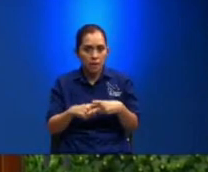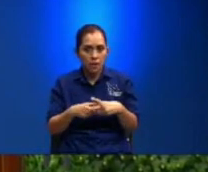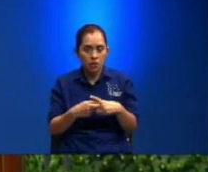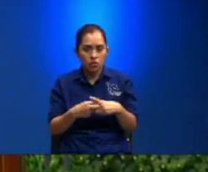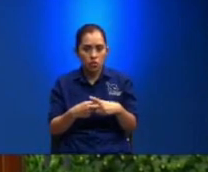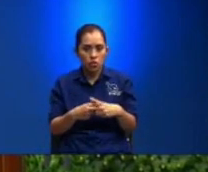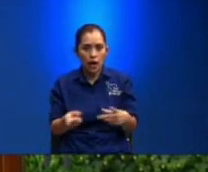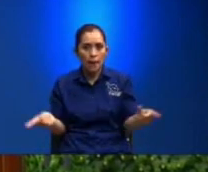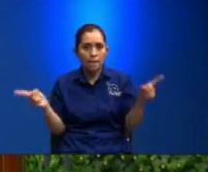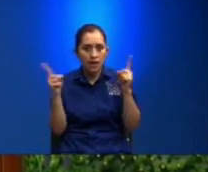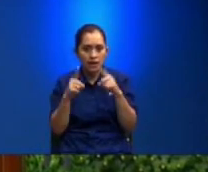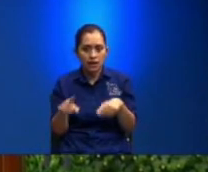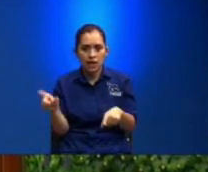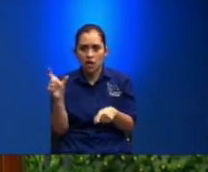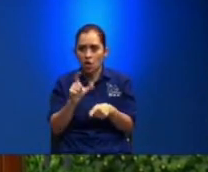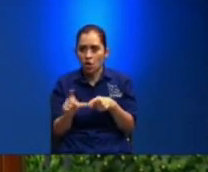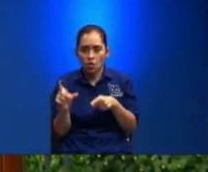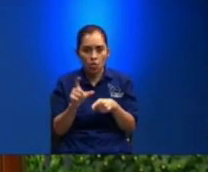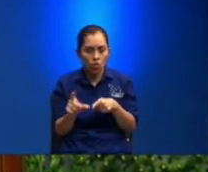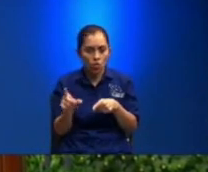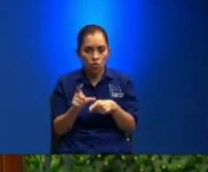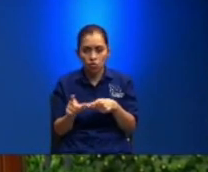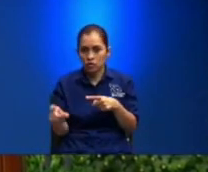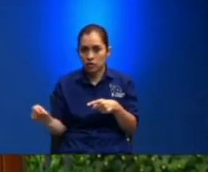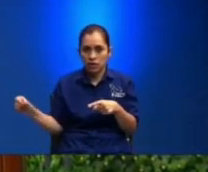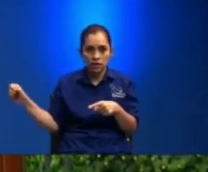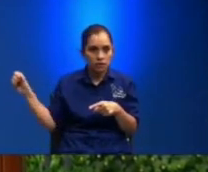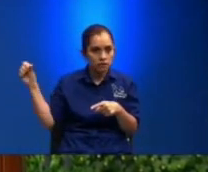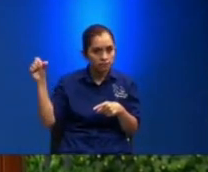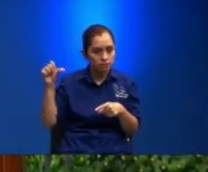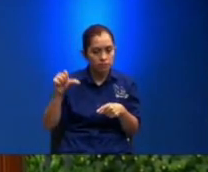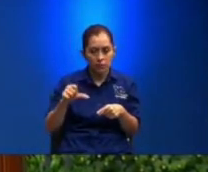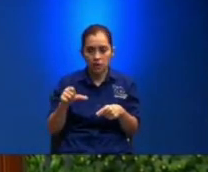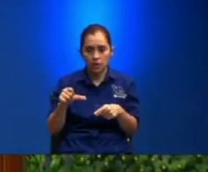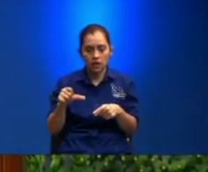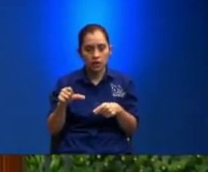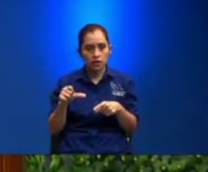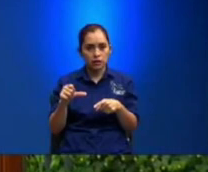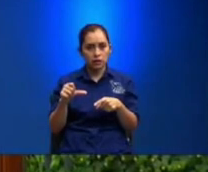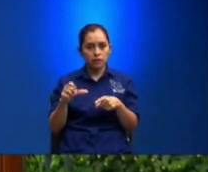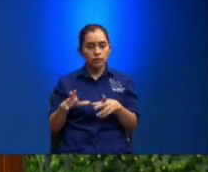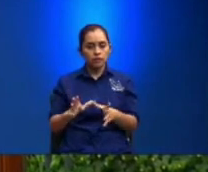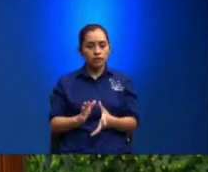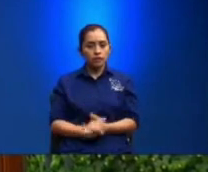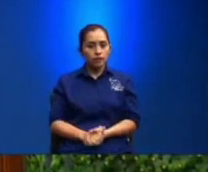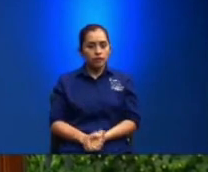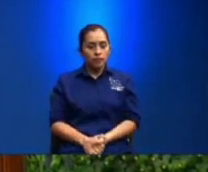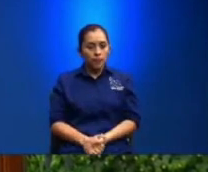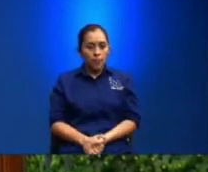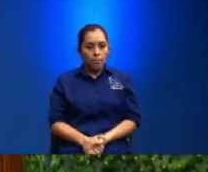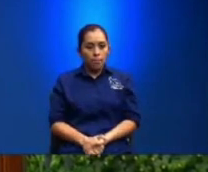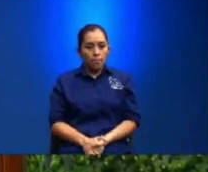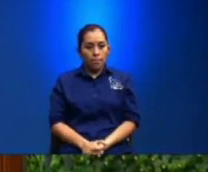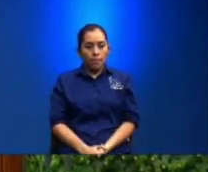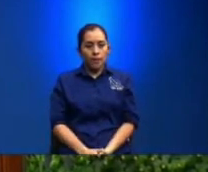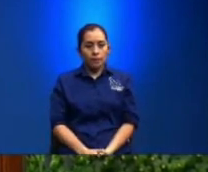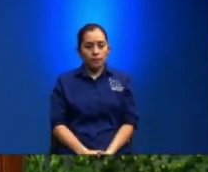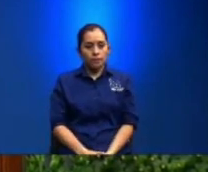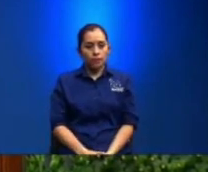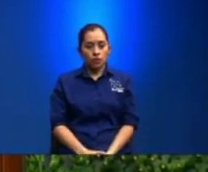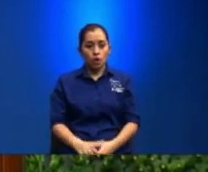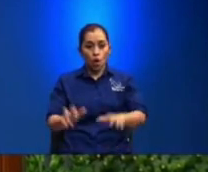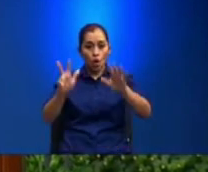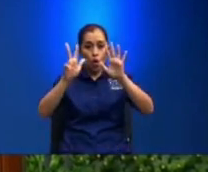y que para reducir todo el tiempo que nos hace falta para terminar esto hubo